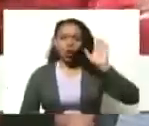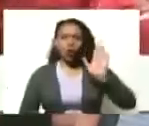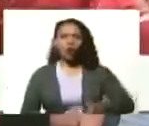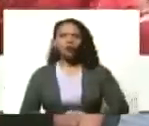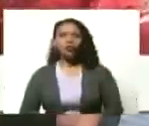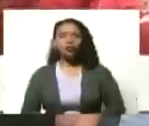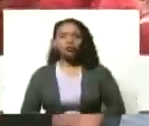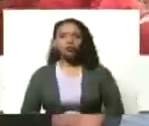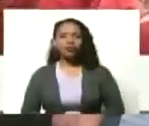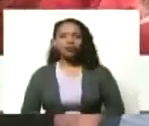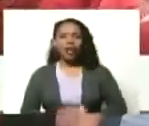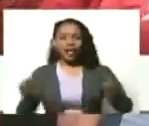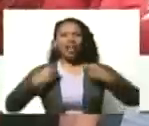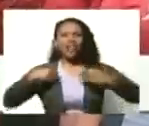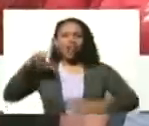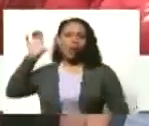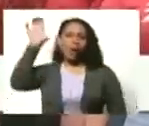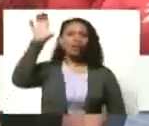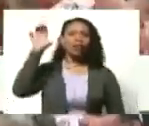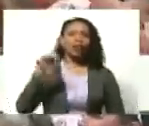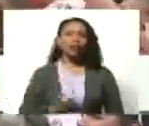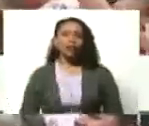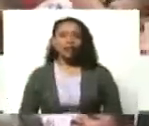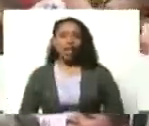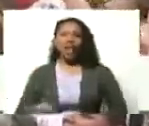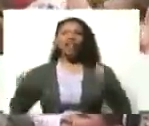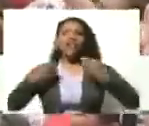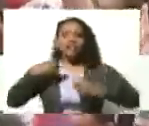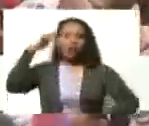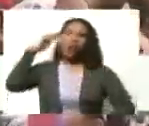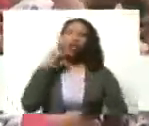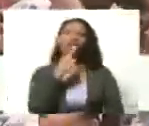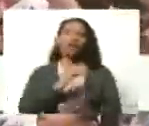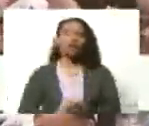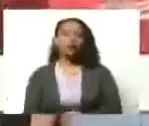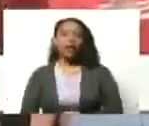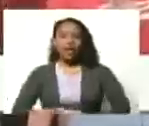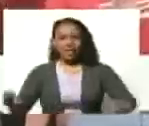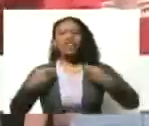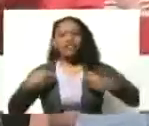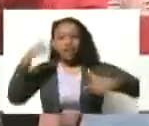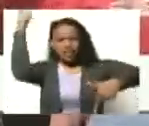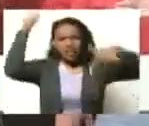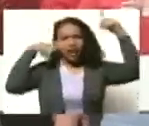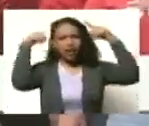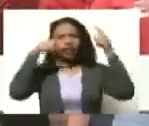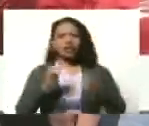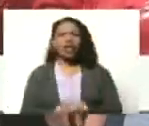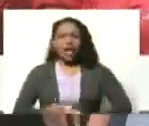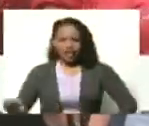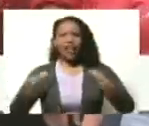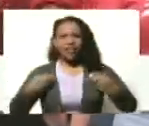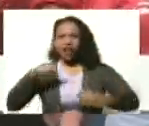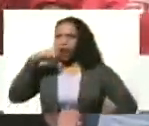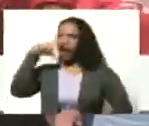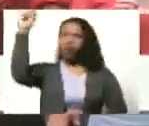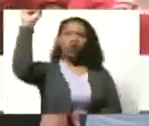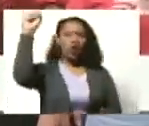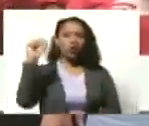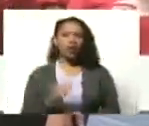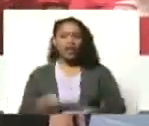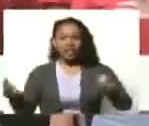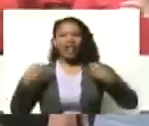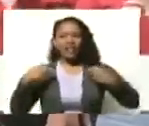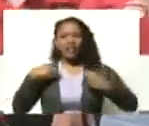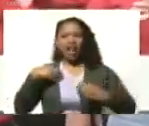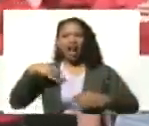juro! ¡Que viva la patria! ¡Que viva Bolívar! ¡Que viva Chávez! ¡Que viva Maduro! ¡Que